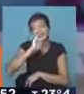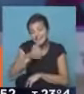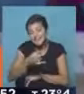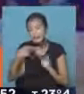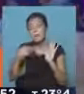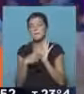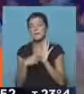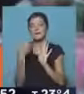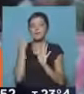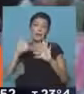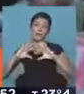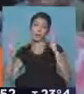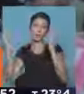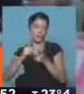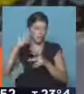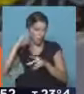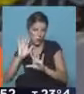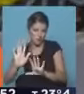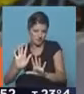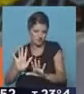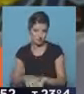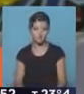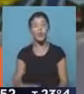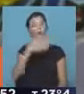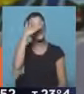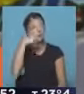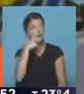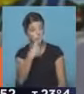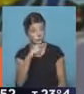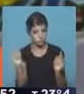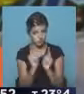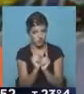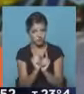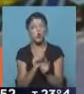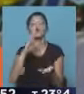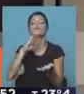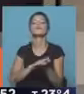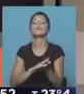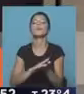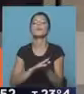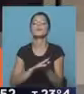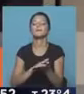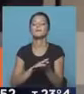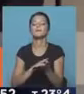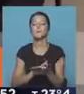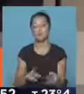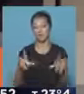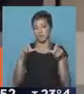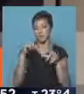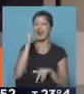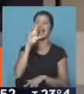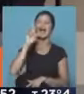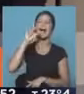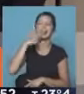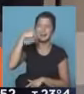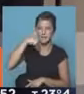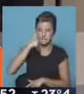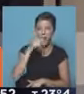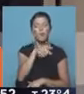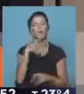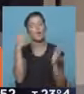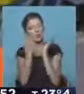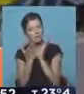bastante loco te hago la última cortita en términos de carisma vos qué estudiar los modelos y que estudian un modelo de liderazgo los